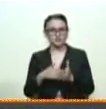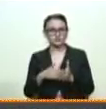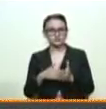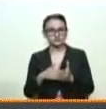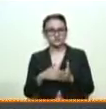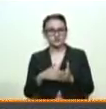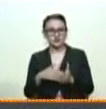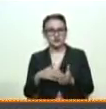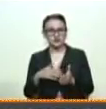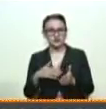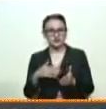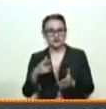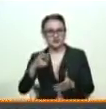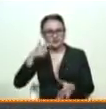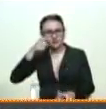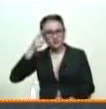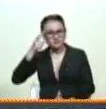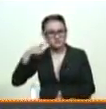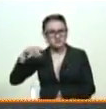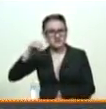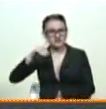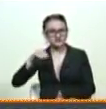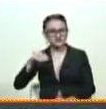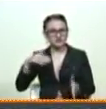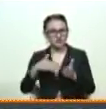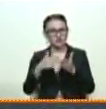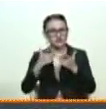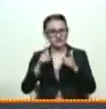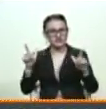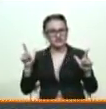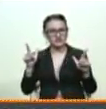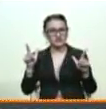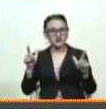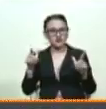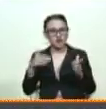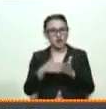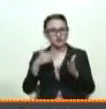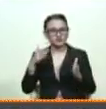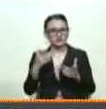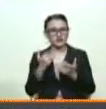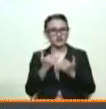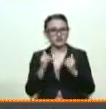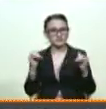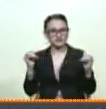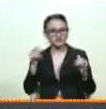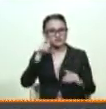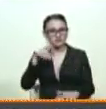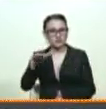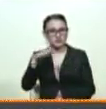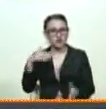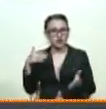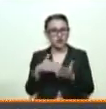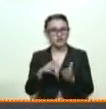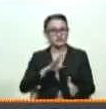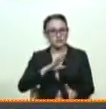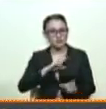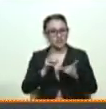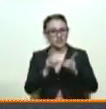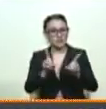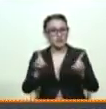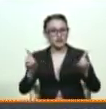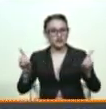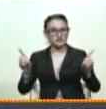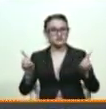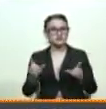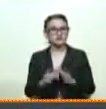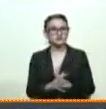autodeterminación como pueblo, contra su libertad, contra su independencia, contra su democracia,